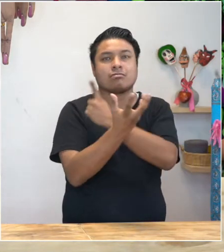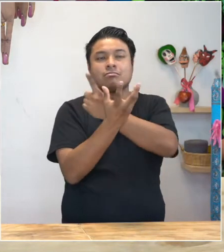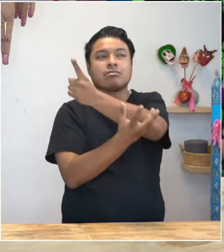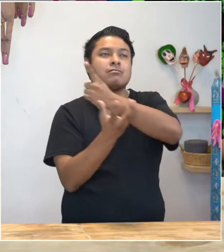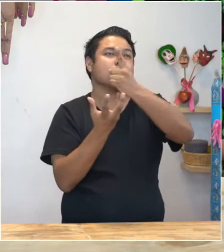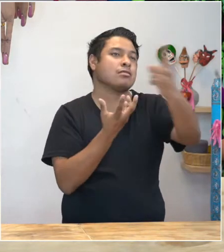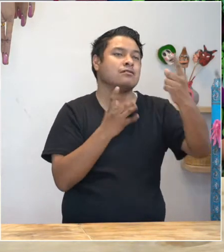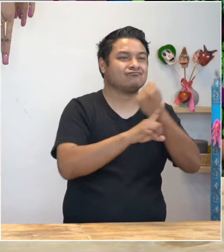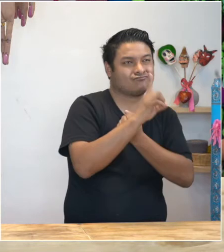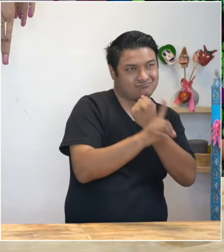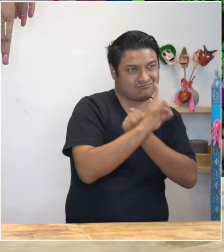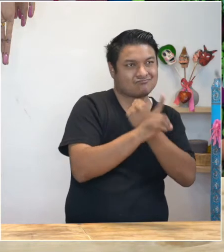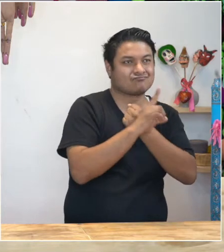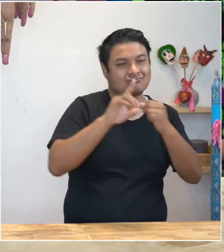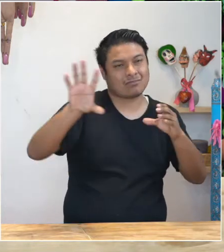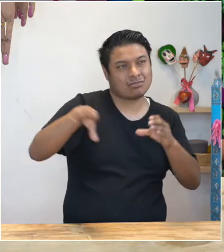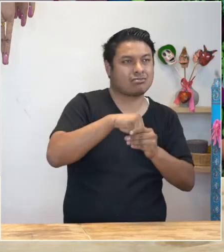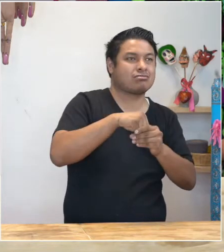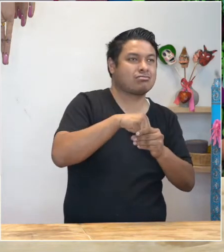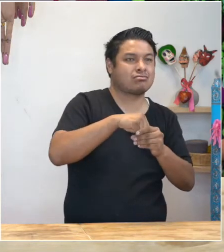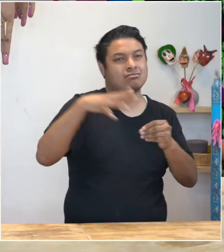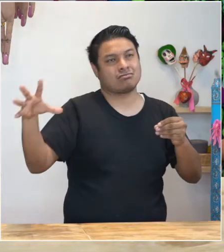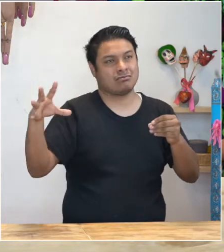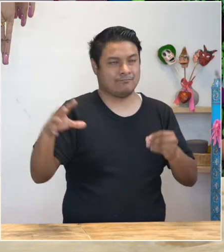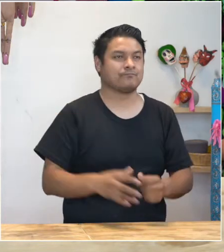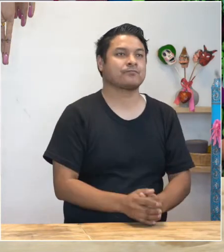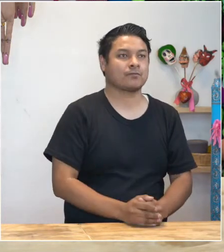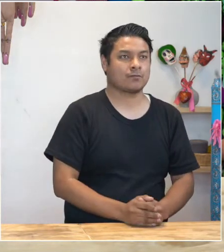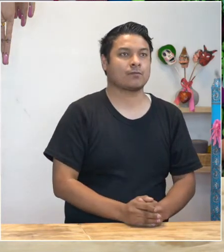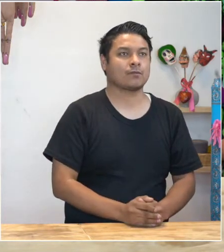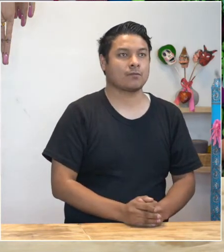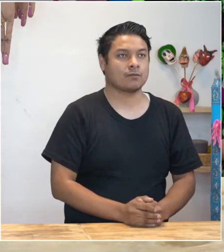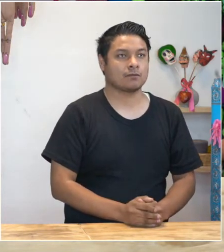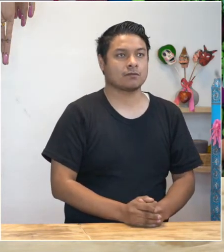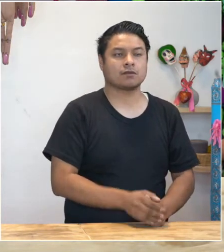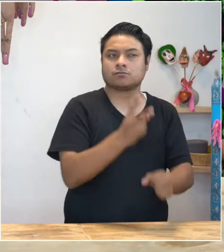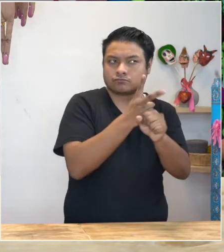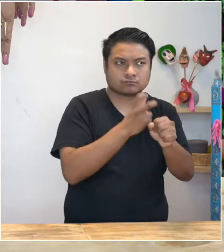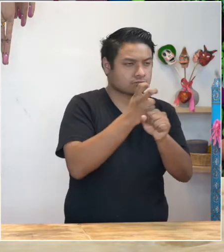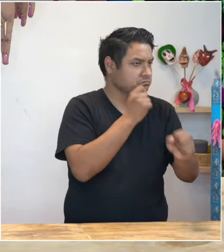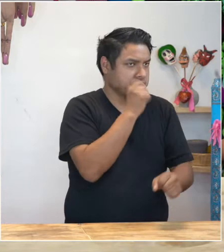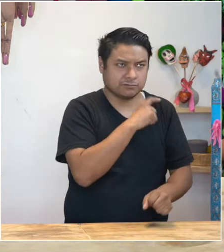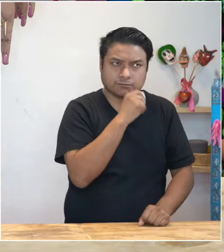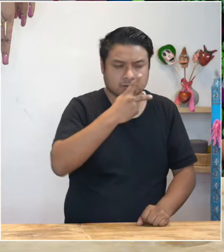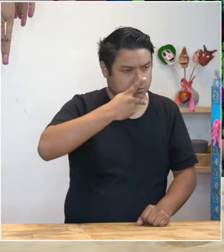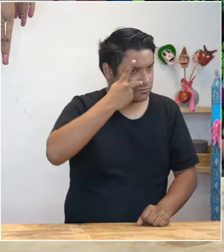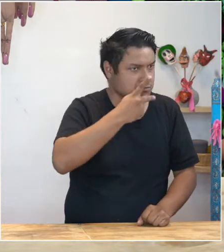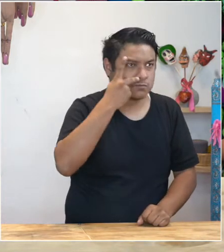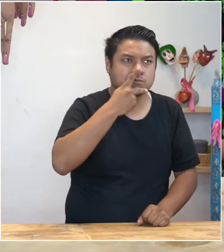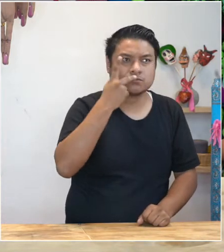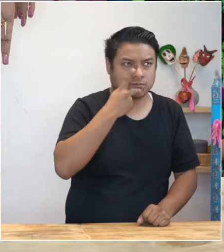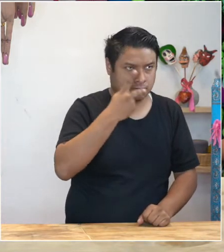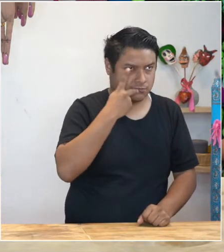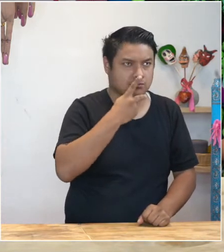lengua, de saber más de ellos, más que nada. Hicimos actividades también compartiendo